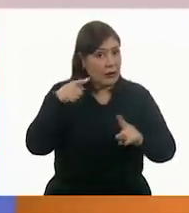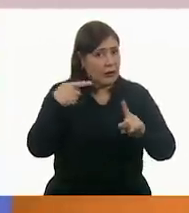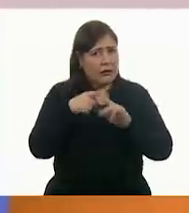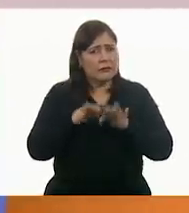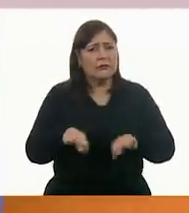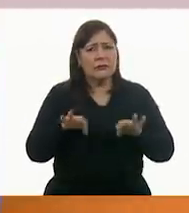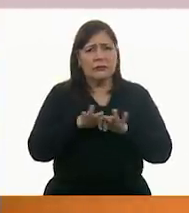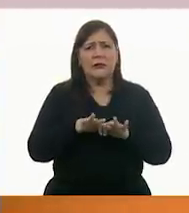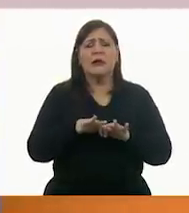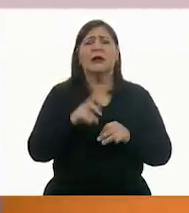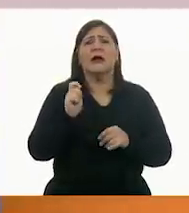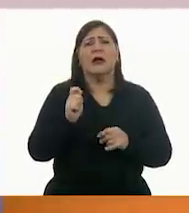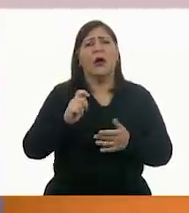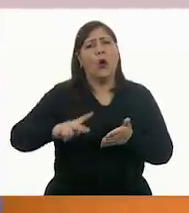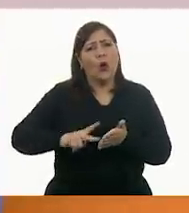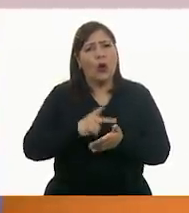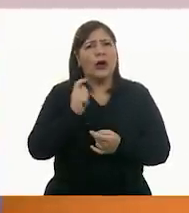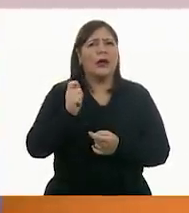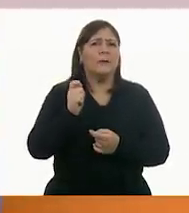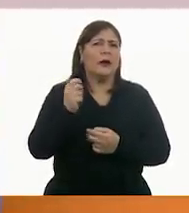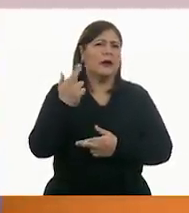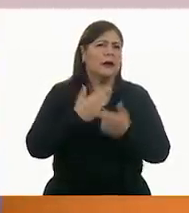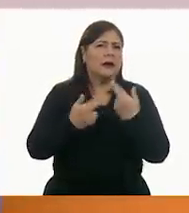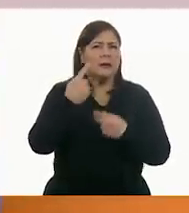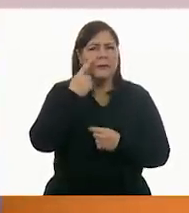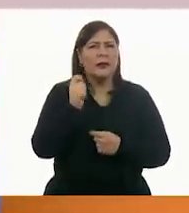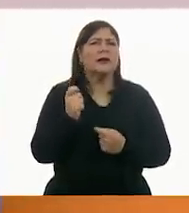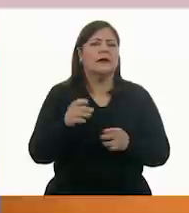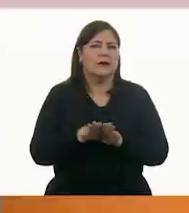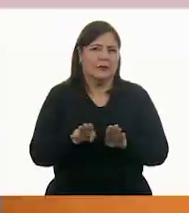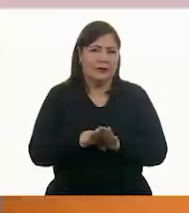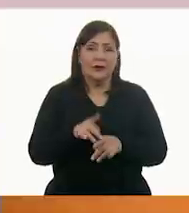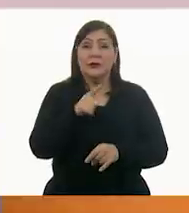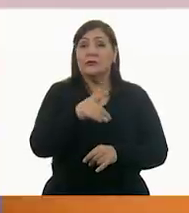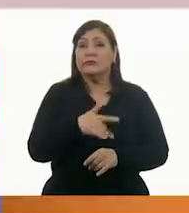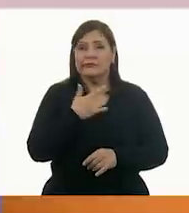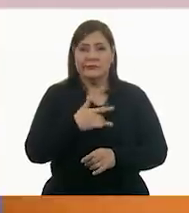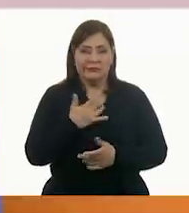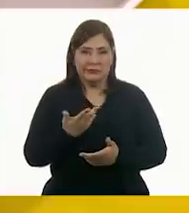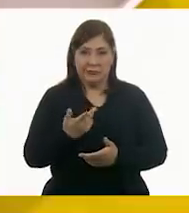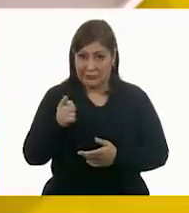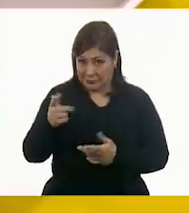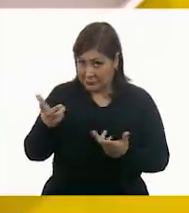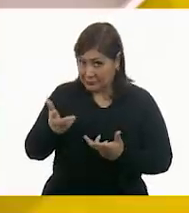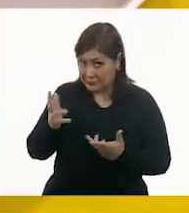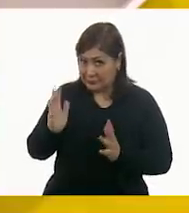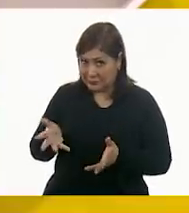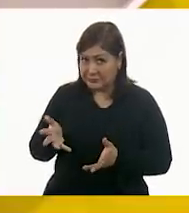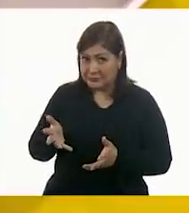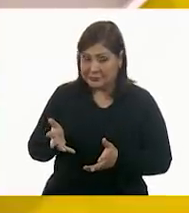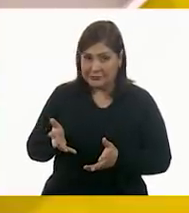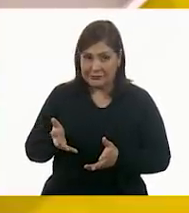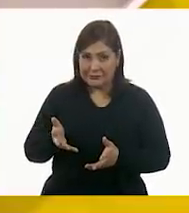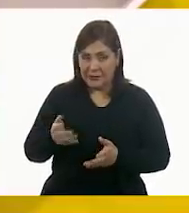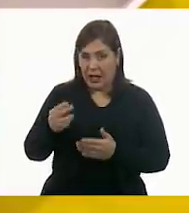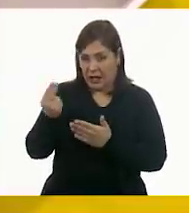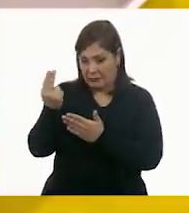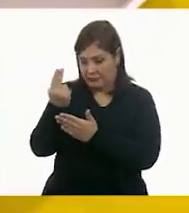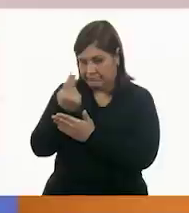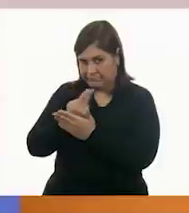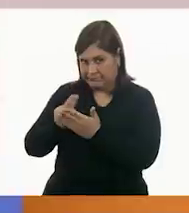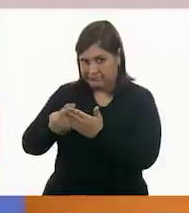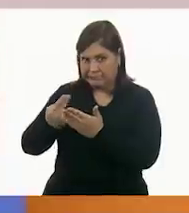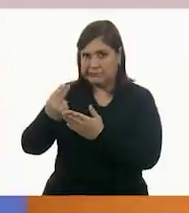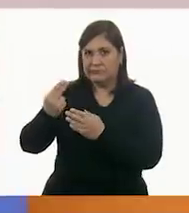para regresar a la calma. ¿Y cómo te fue? Lo hiciste, ¿verdad? Porque los dibujos